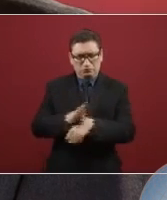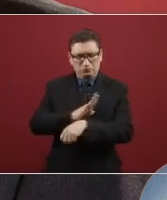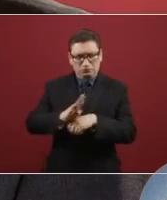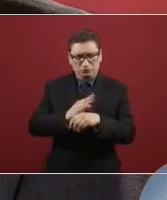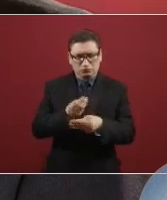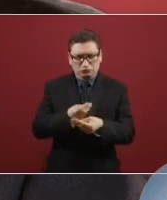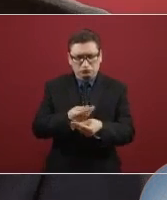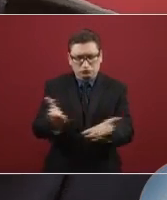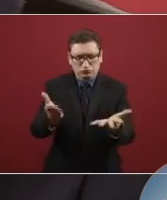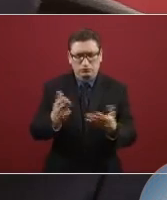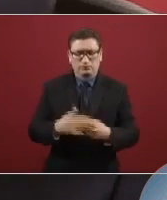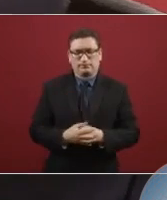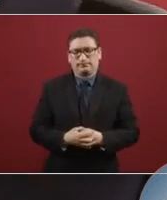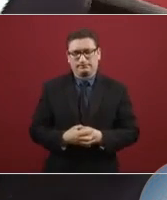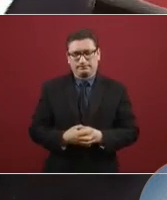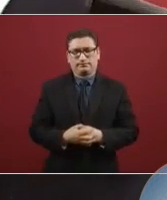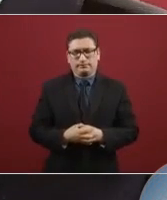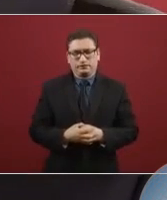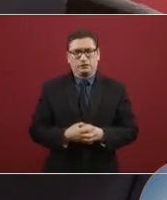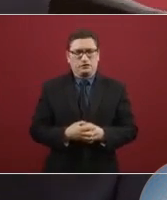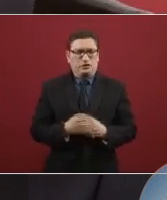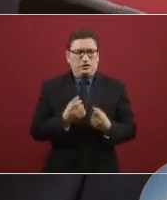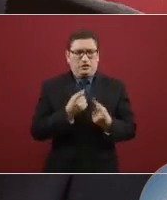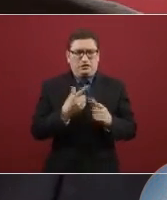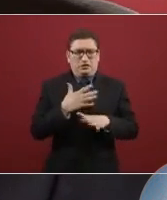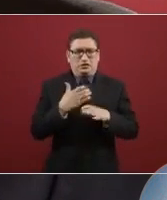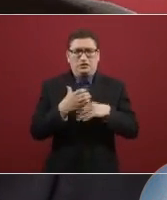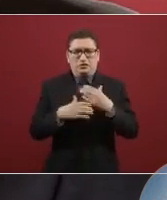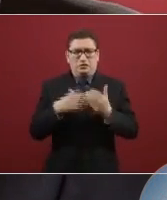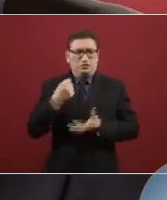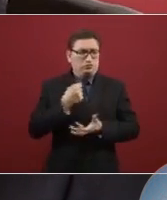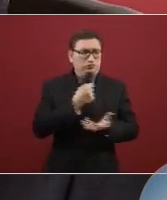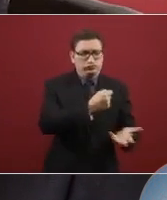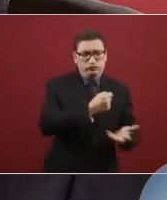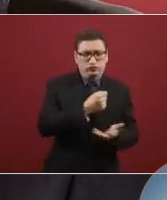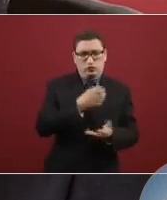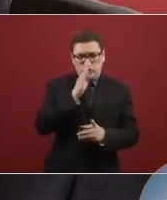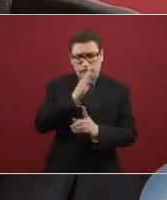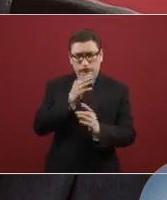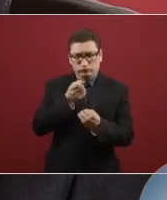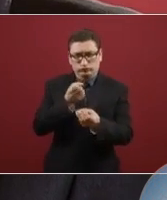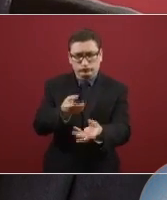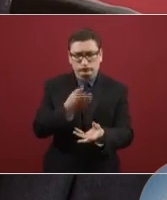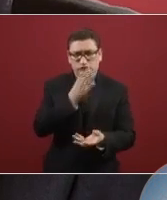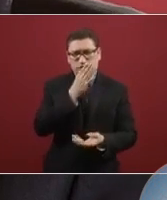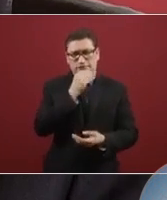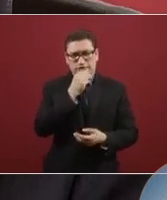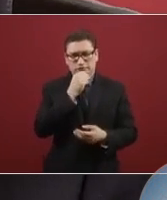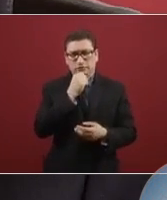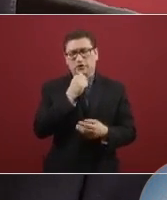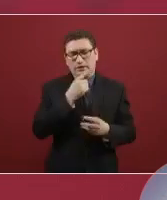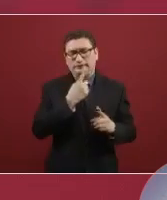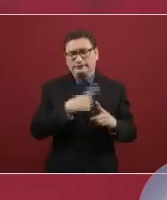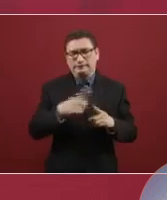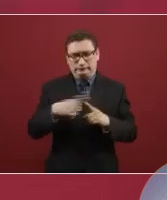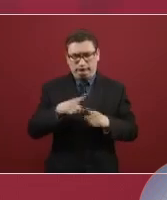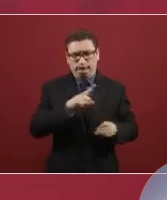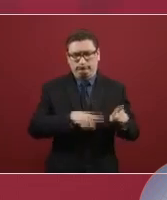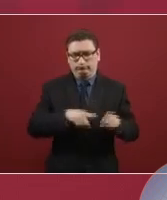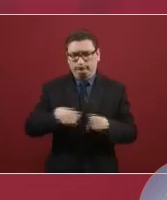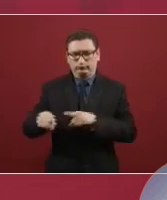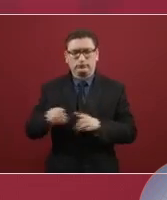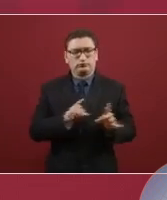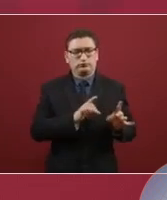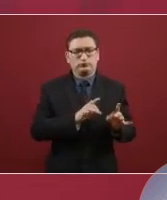beneficiarios hay cosas que no se pueden hacer así este porque